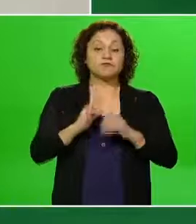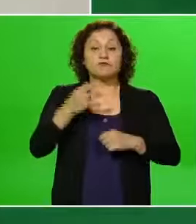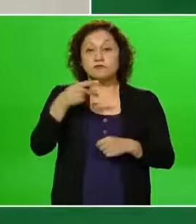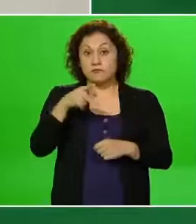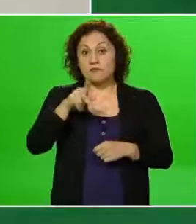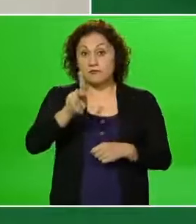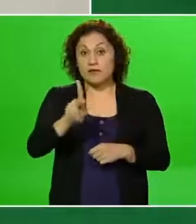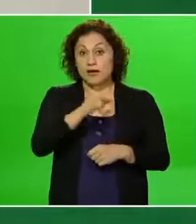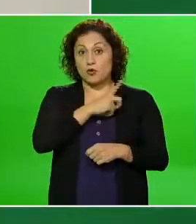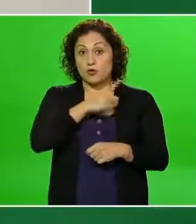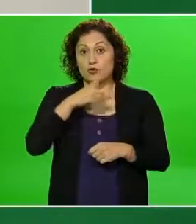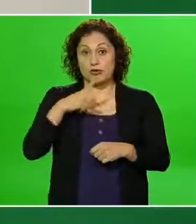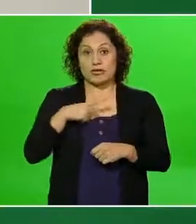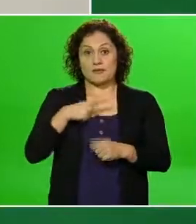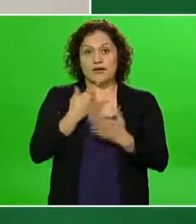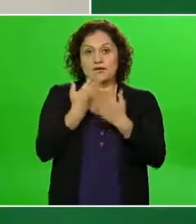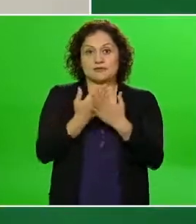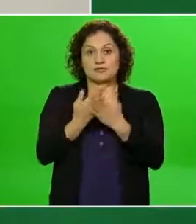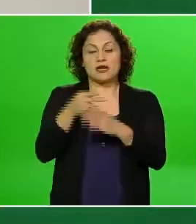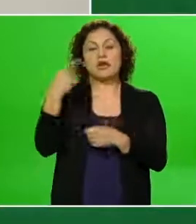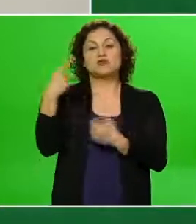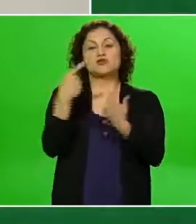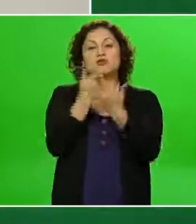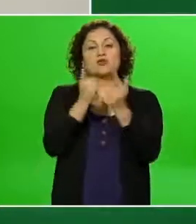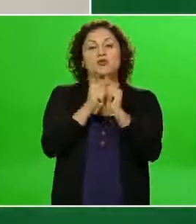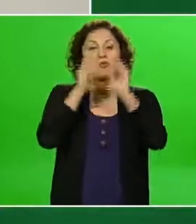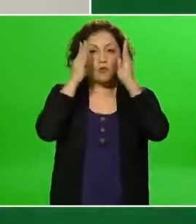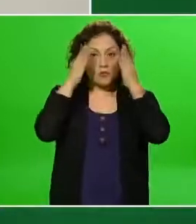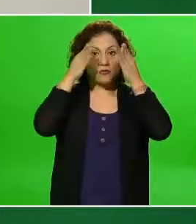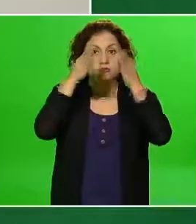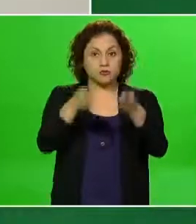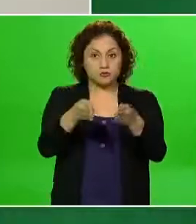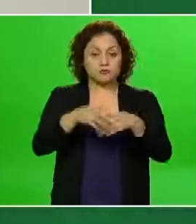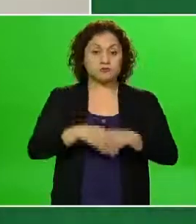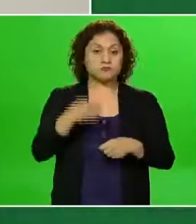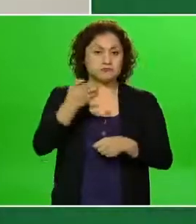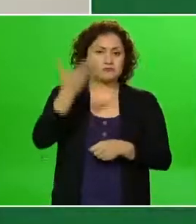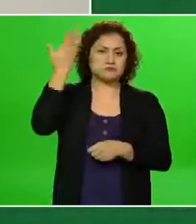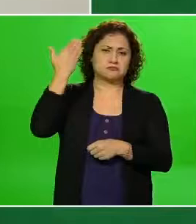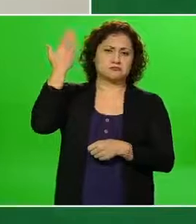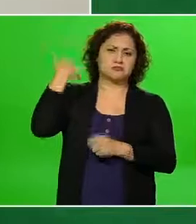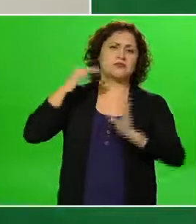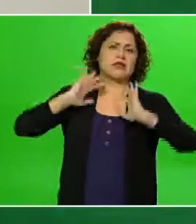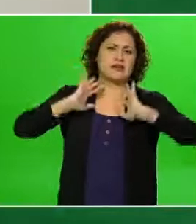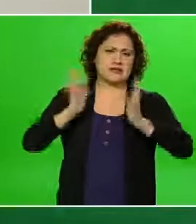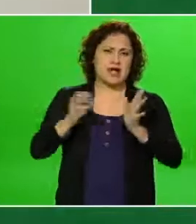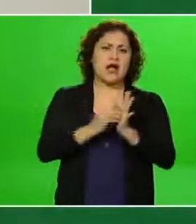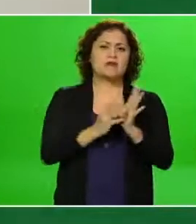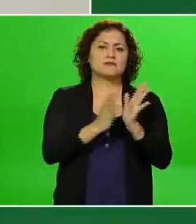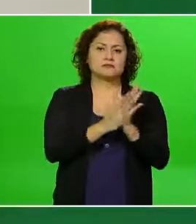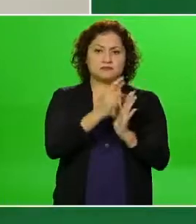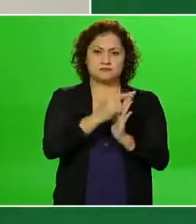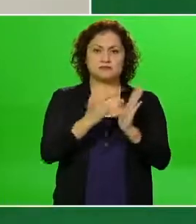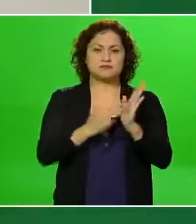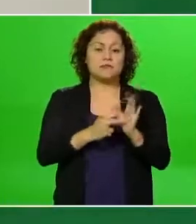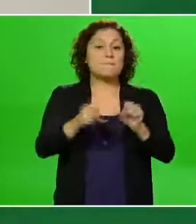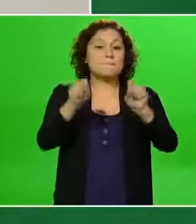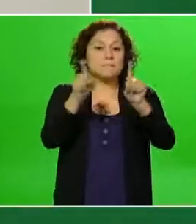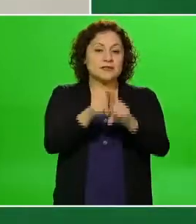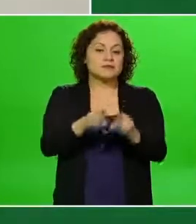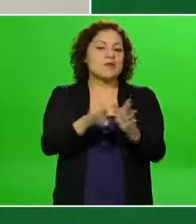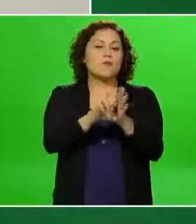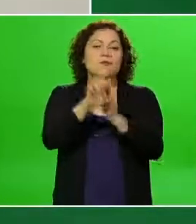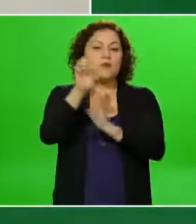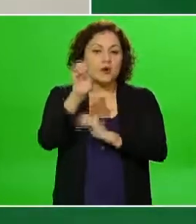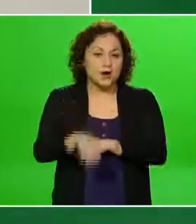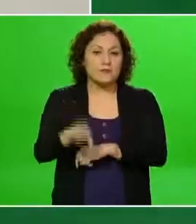obviamente tocara su grupo poblacional a vacunar. Y esto fue justo lo que sucedió con el grupo de trabajadores de la salud. Cuando se